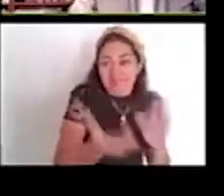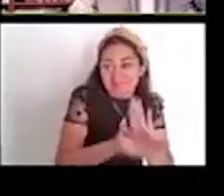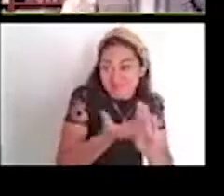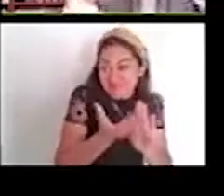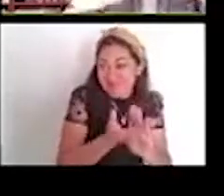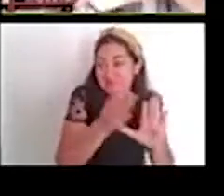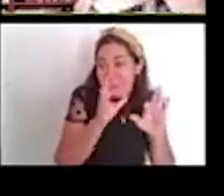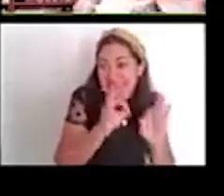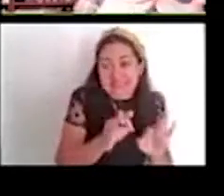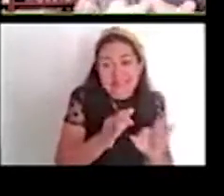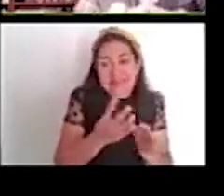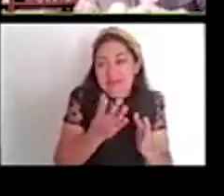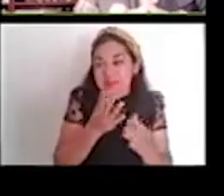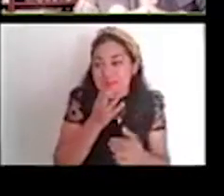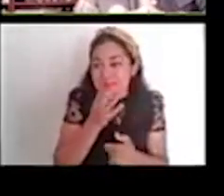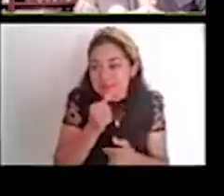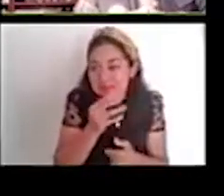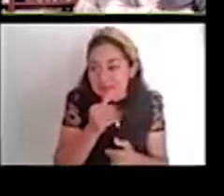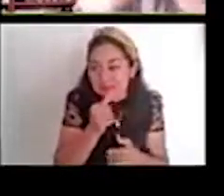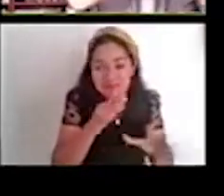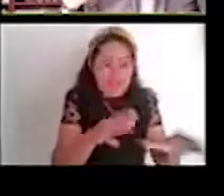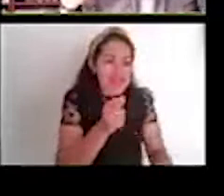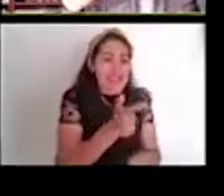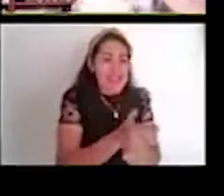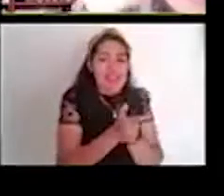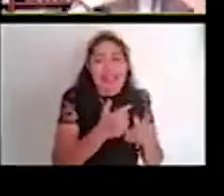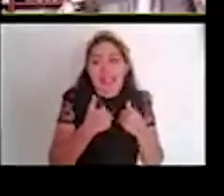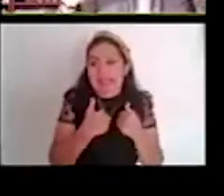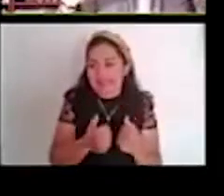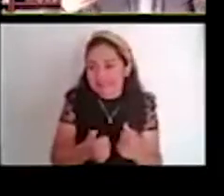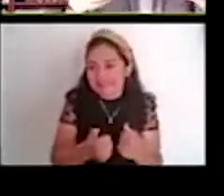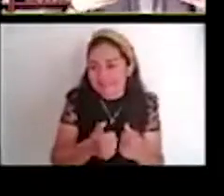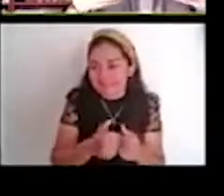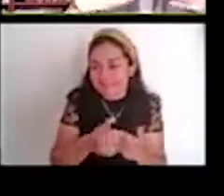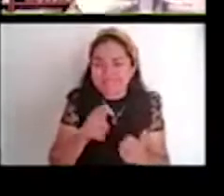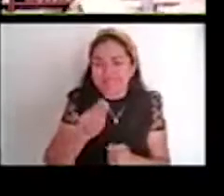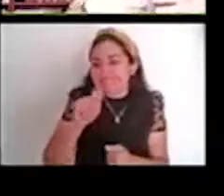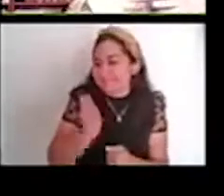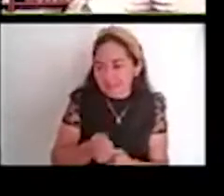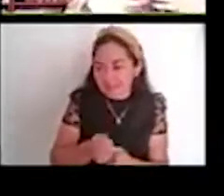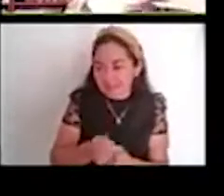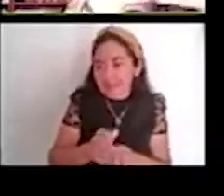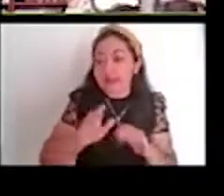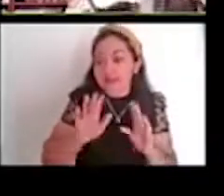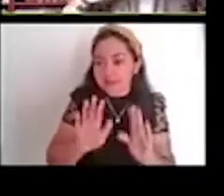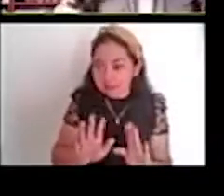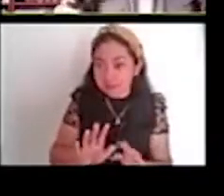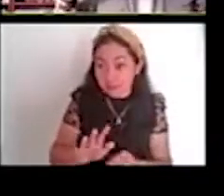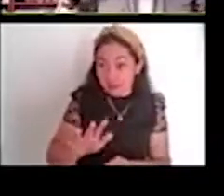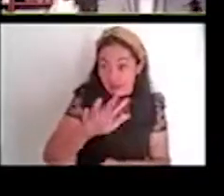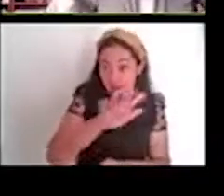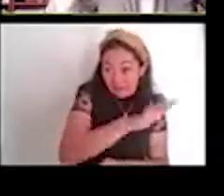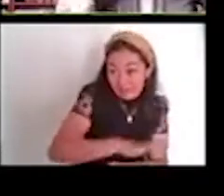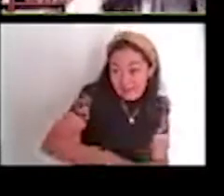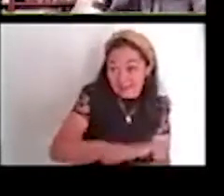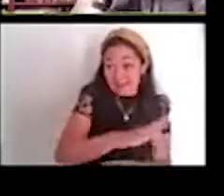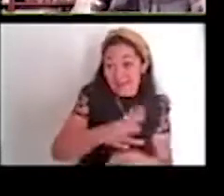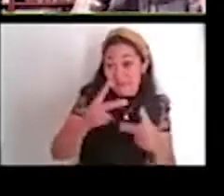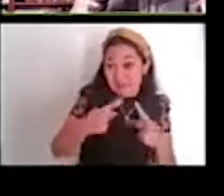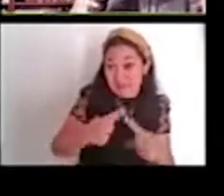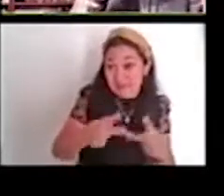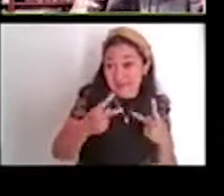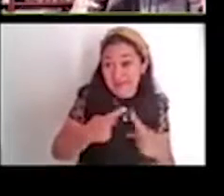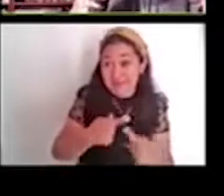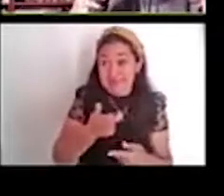social por el modelo de beligerancia. ¿Qué quiere decir? Que en el contexto de escasez hay